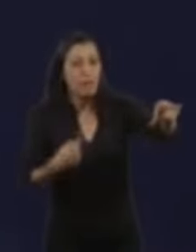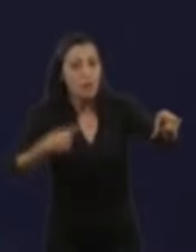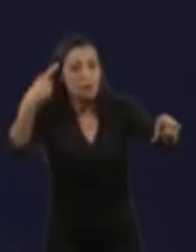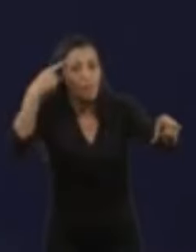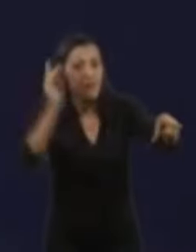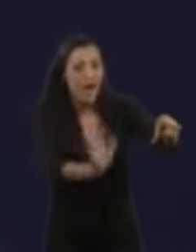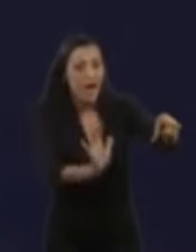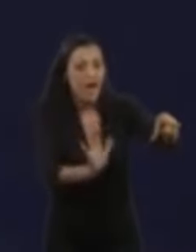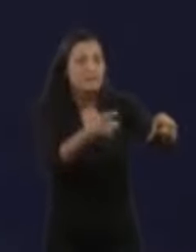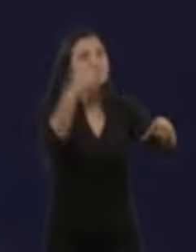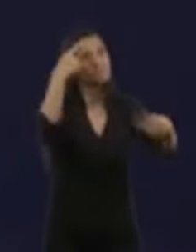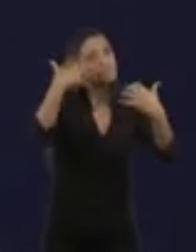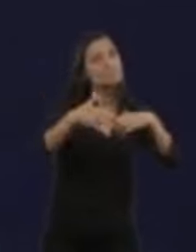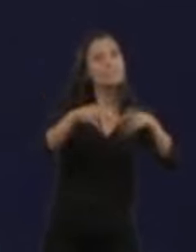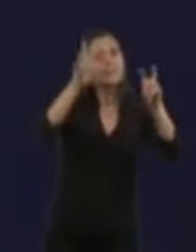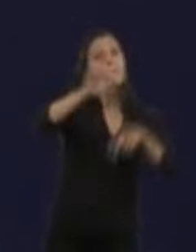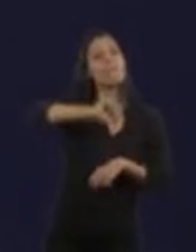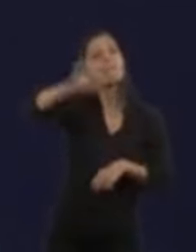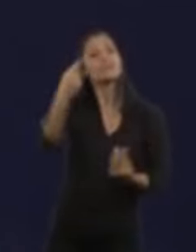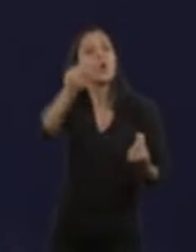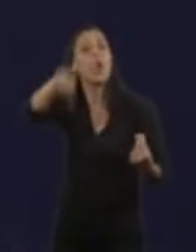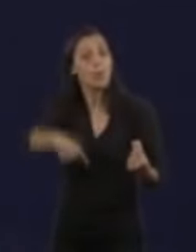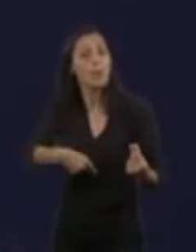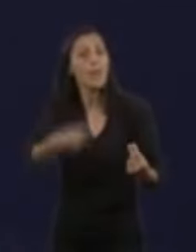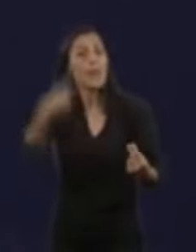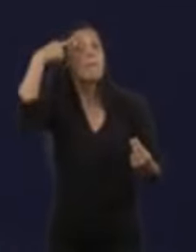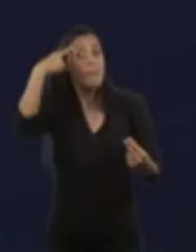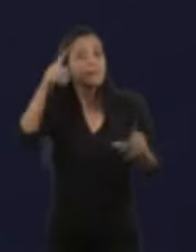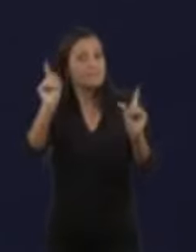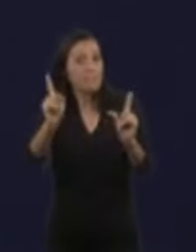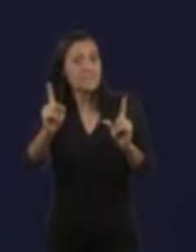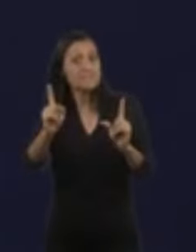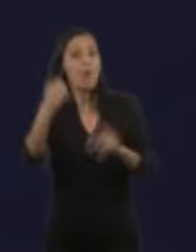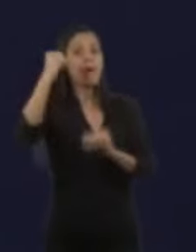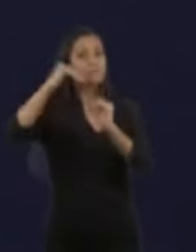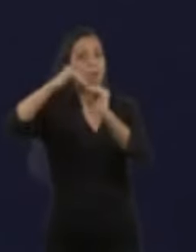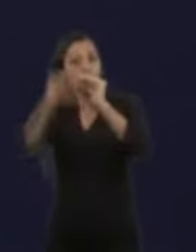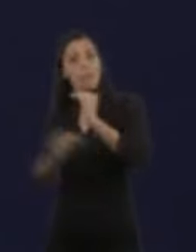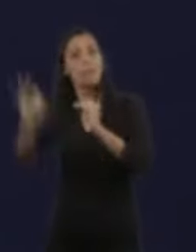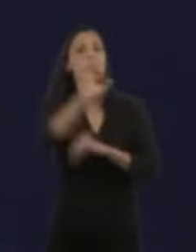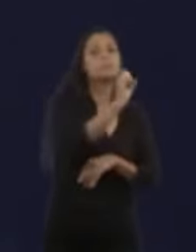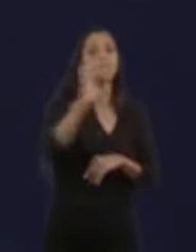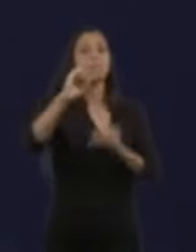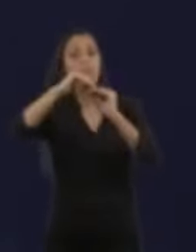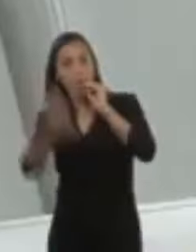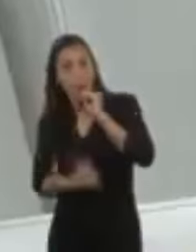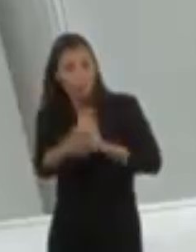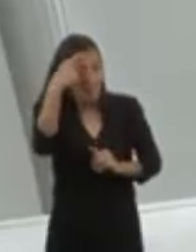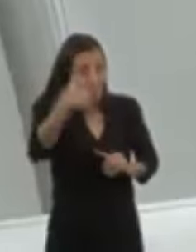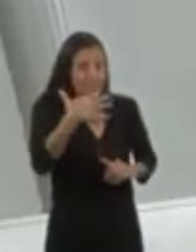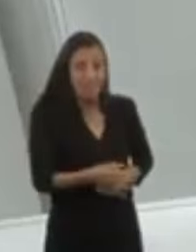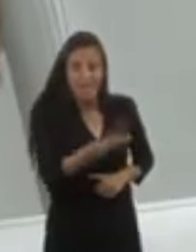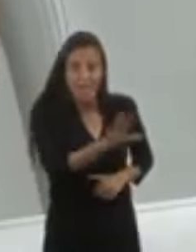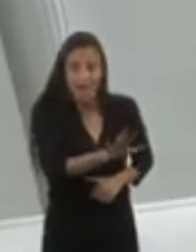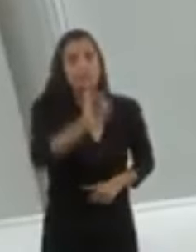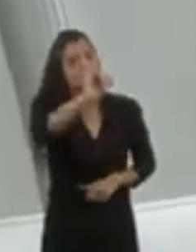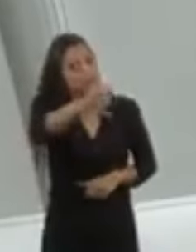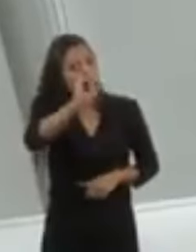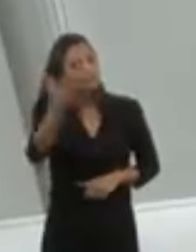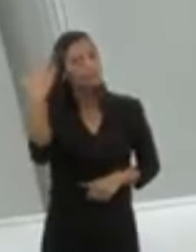tu análisis inflacionario responde a la devaluación a la corrección del tipo de cambio en serio me decís la de evaluación de